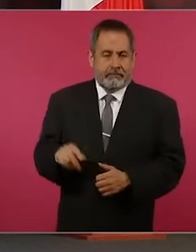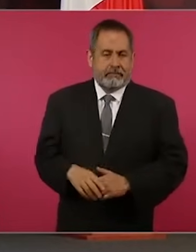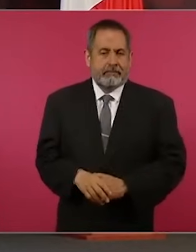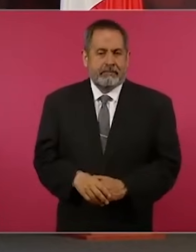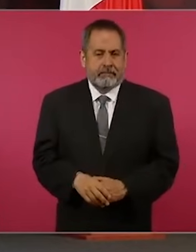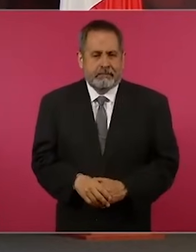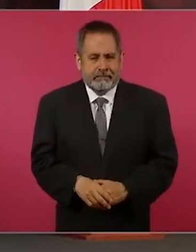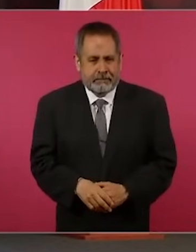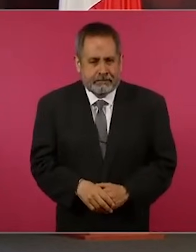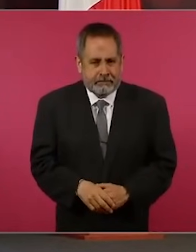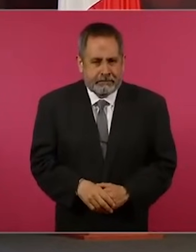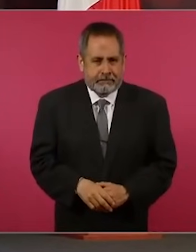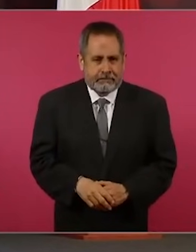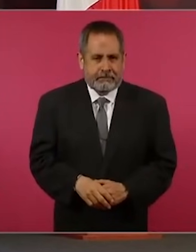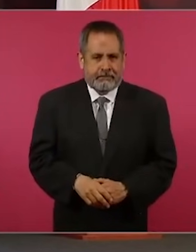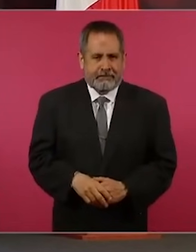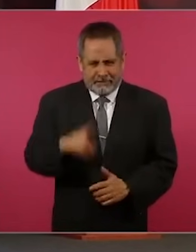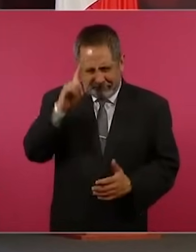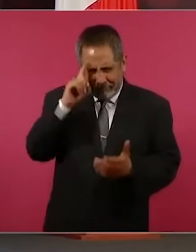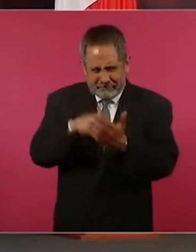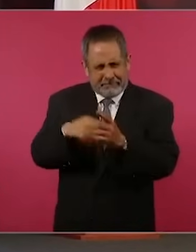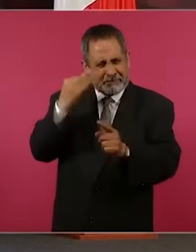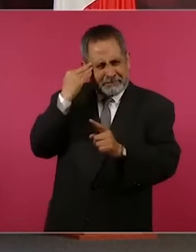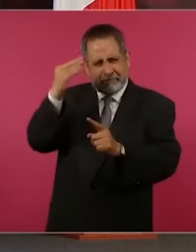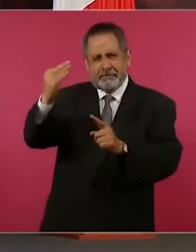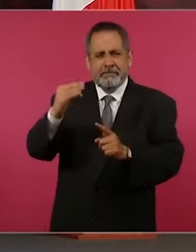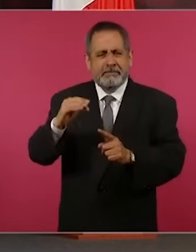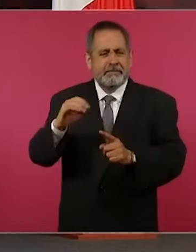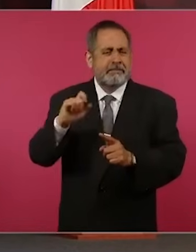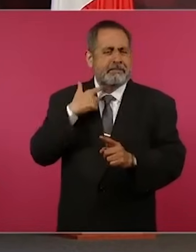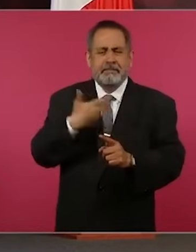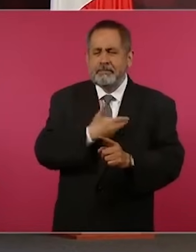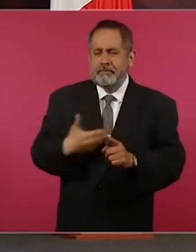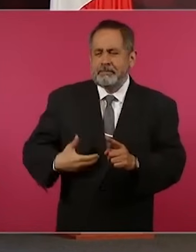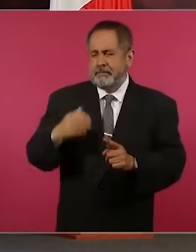Creo que fue Salinas.